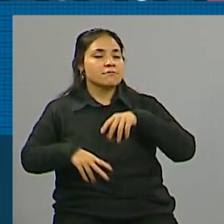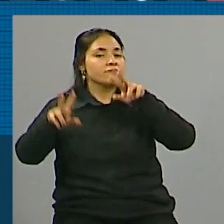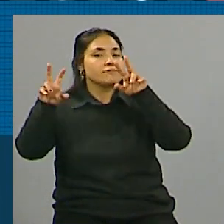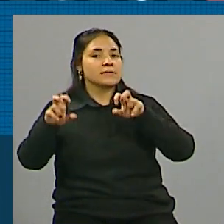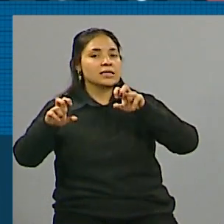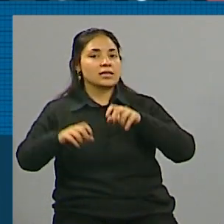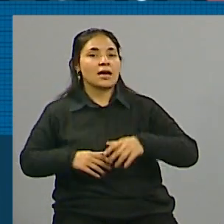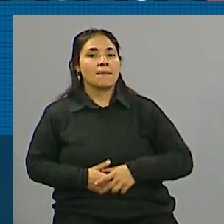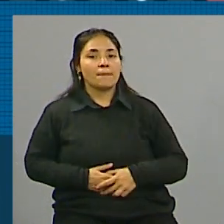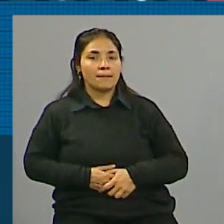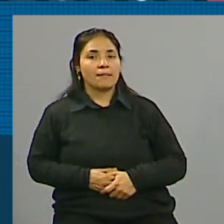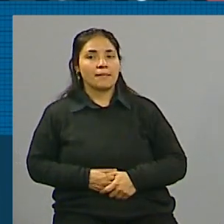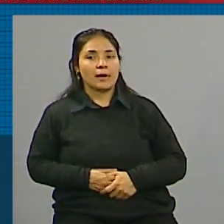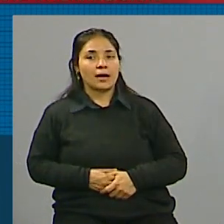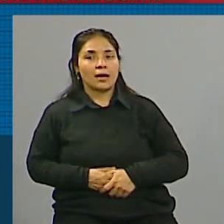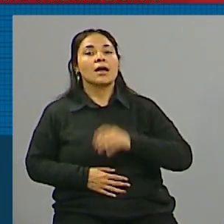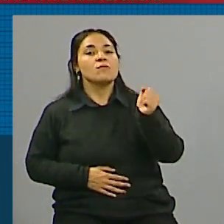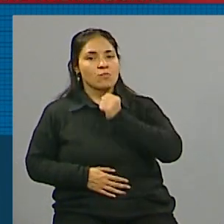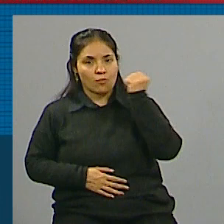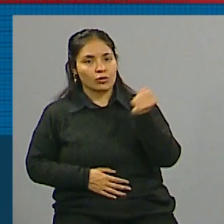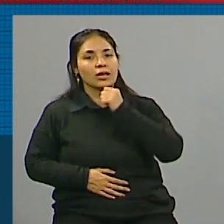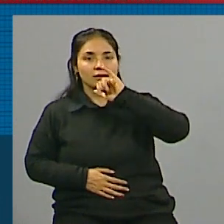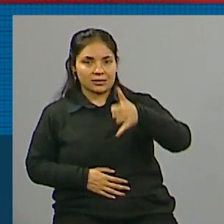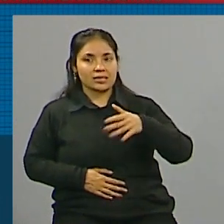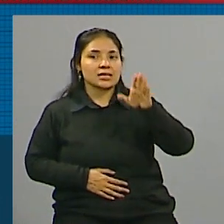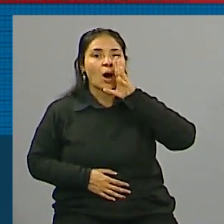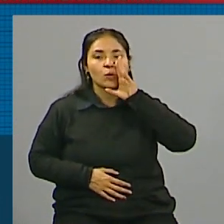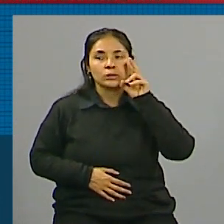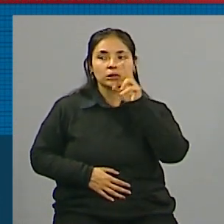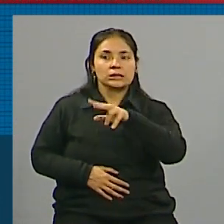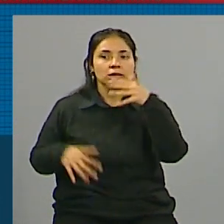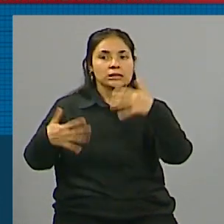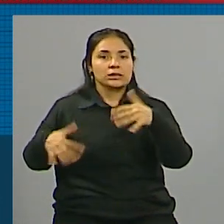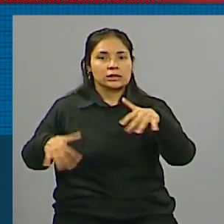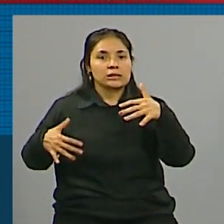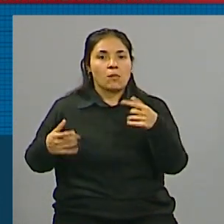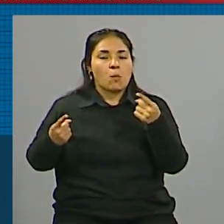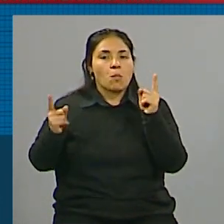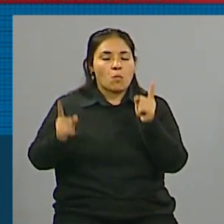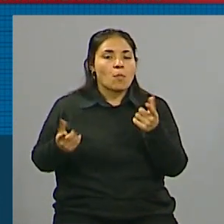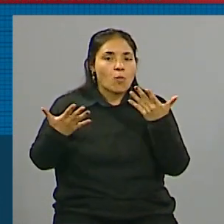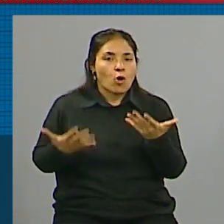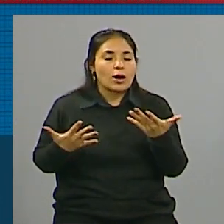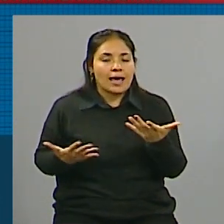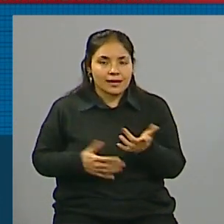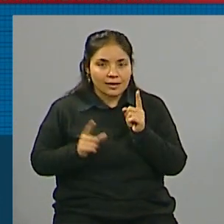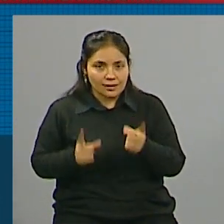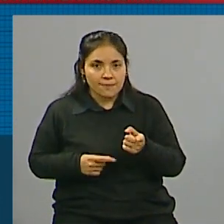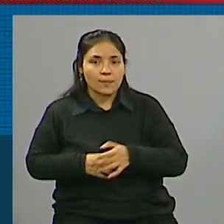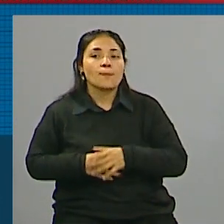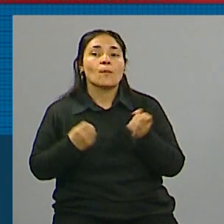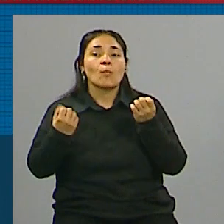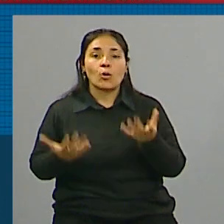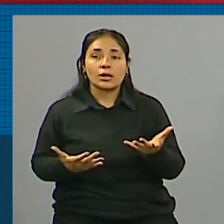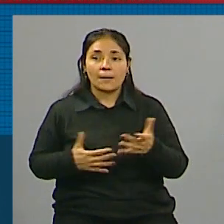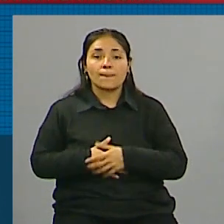que tiene por demás de importancia para los Estados Unidos y que lo aqueja en forma permanente, dado de que se entiende e interpreta